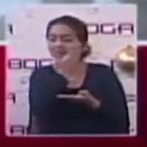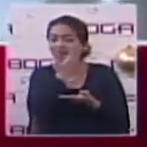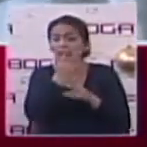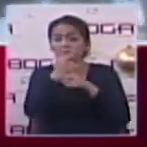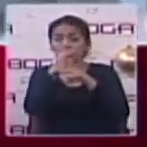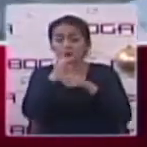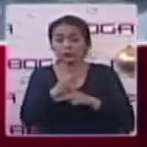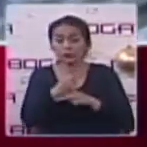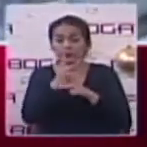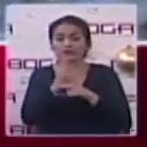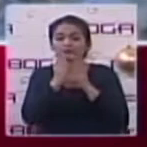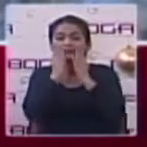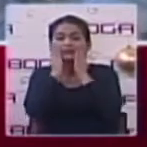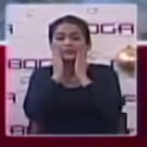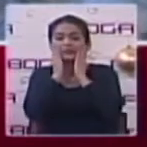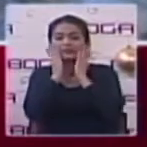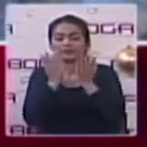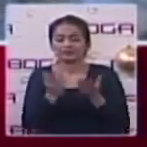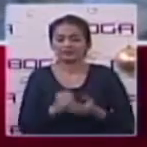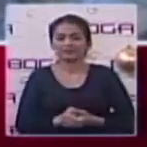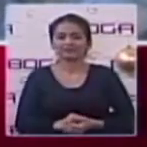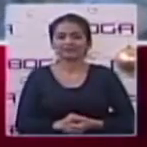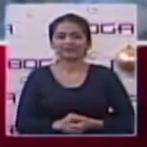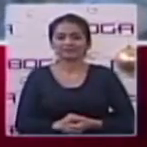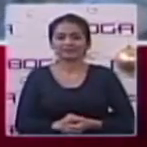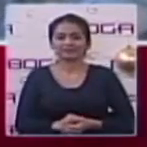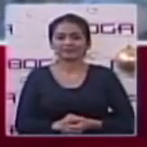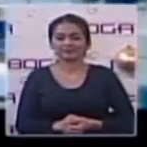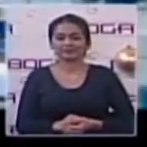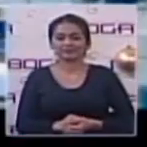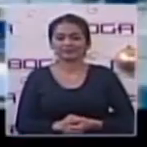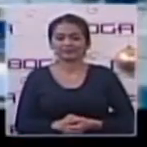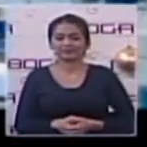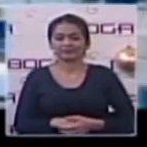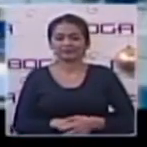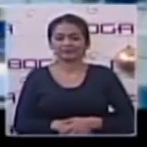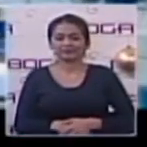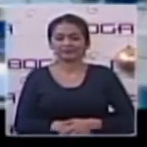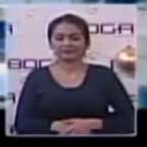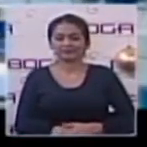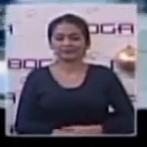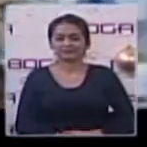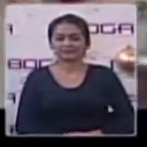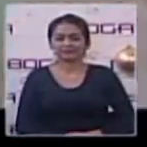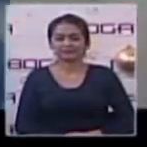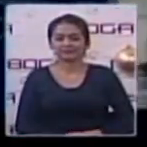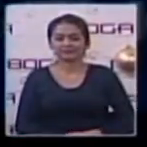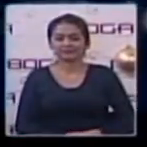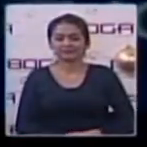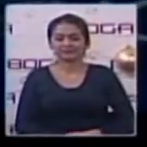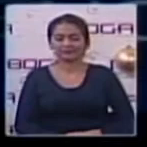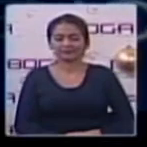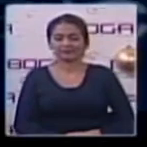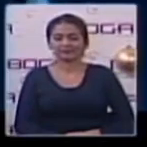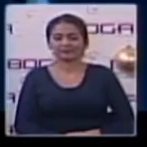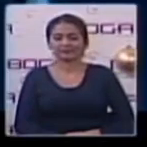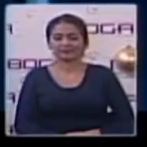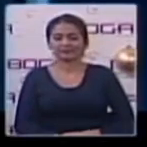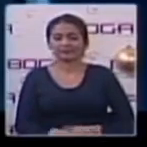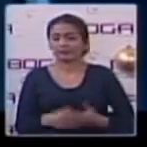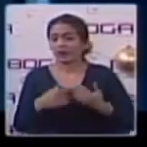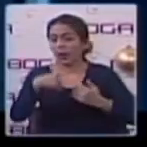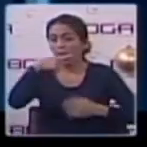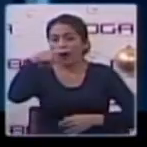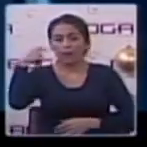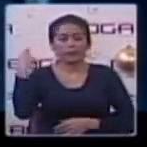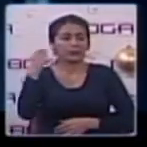piel para que pueda absorber la infusión de caviar y otros ingredientes nutritivos. Para damas y caballeros,